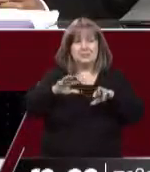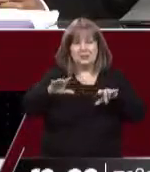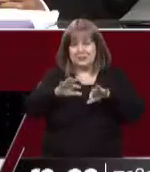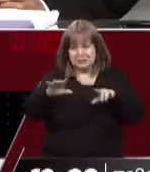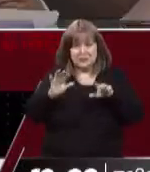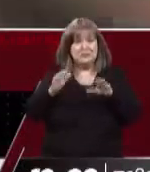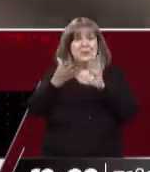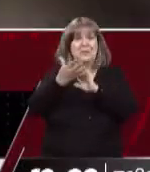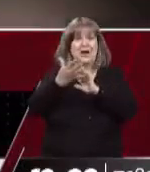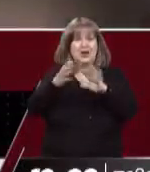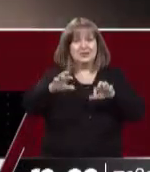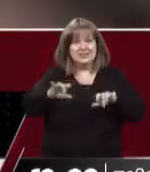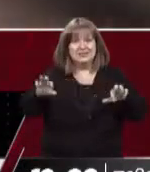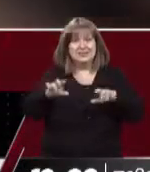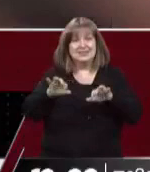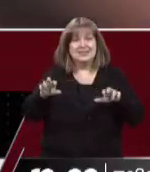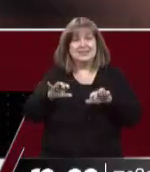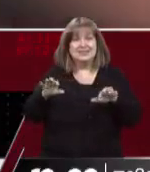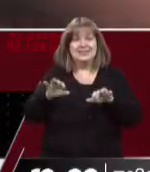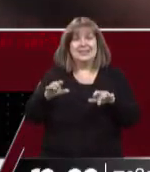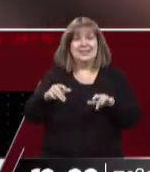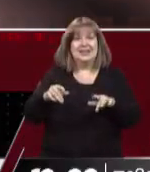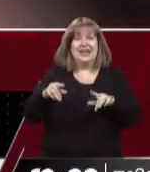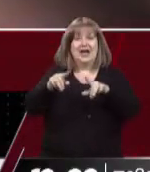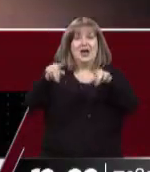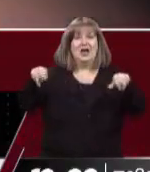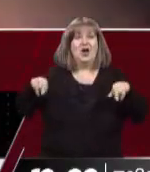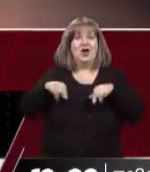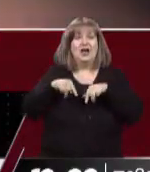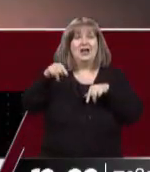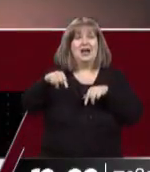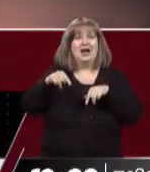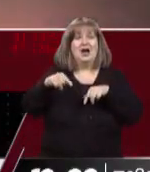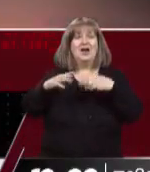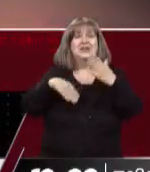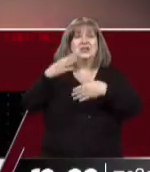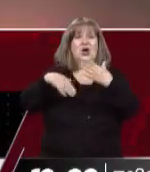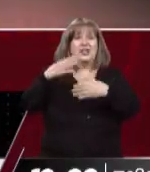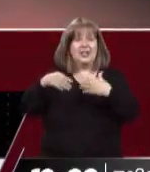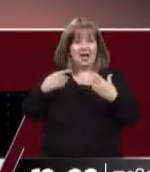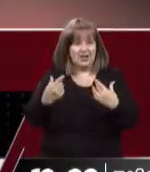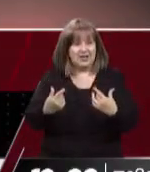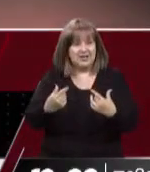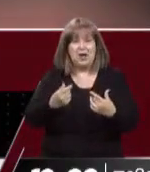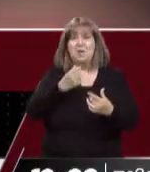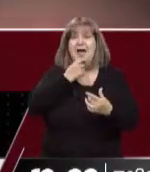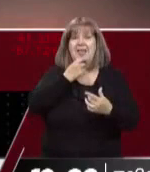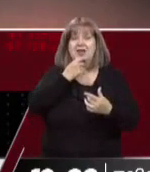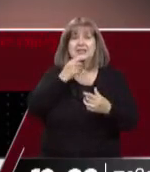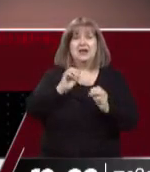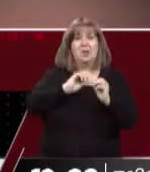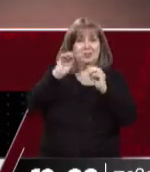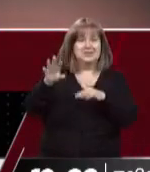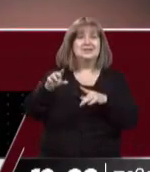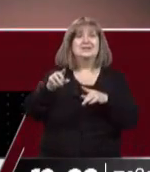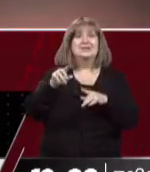Martin. Y nada, en el local lo vamos a sortear. Ah, lo van a sortear. Así que si quieren participar los mendocinos, después el envío se hace